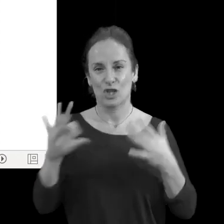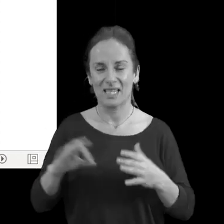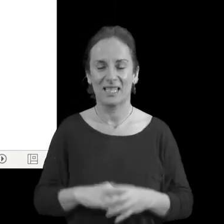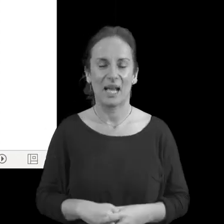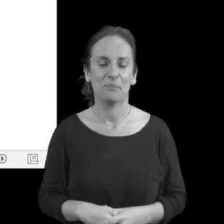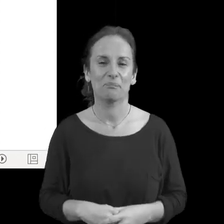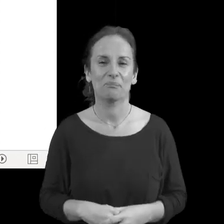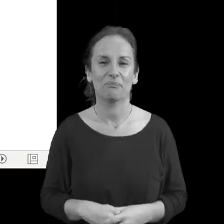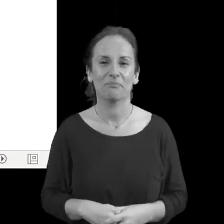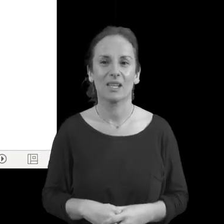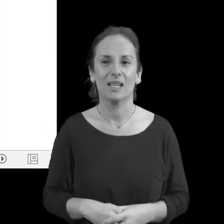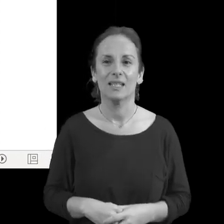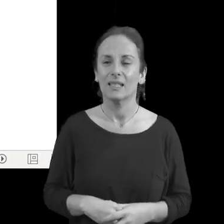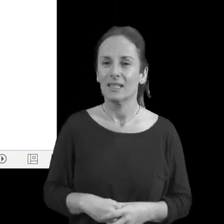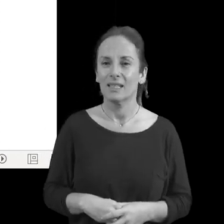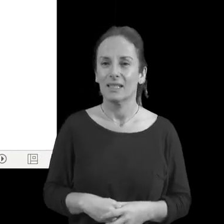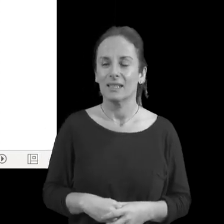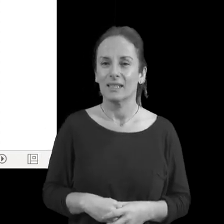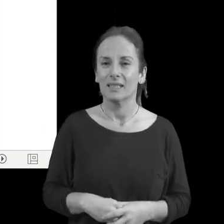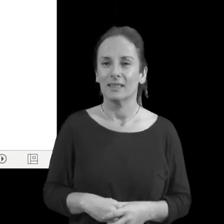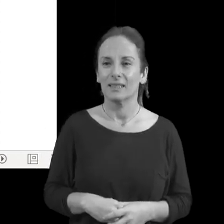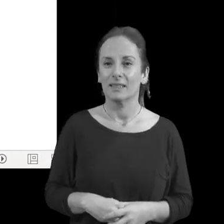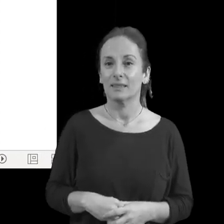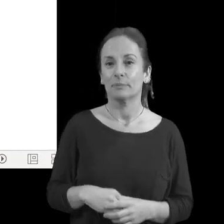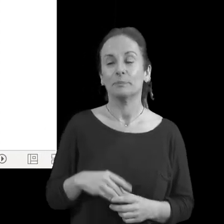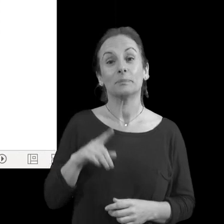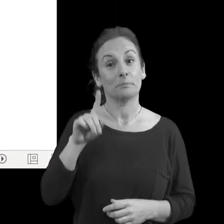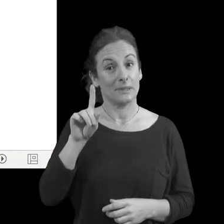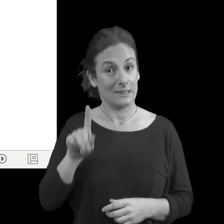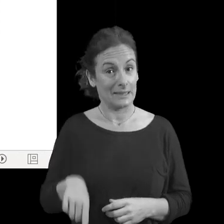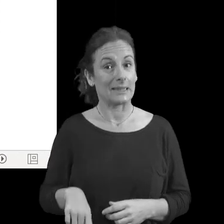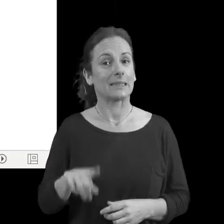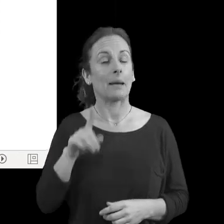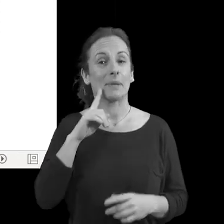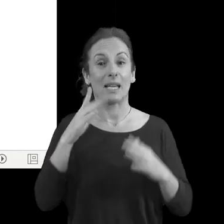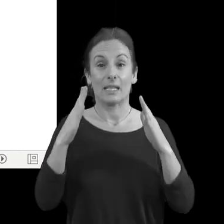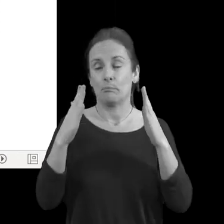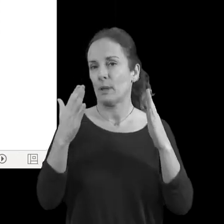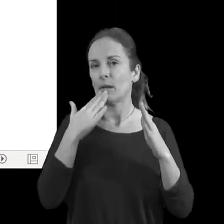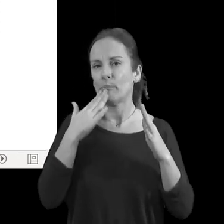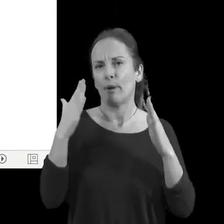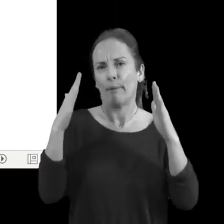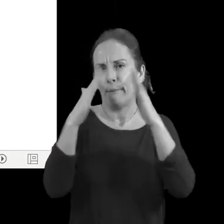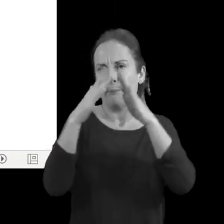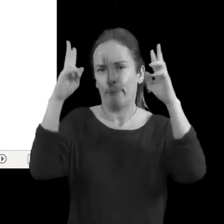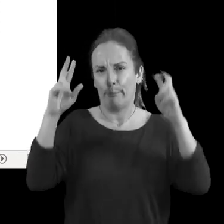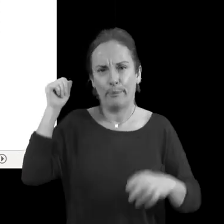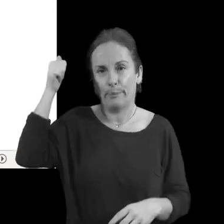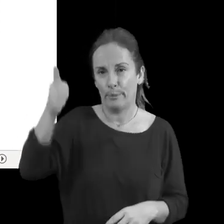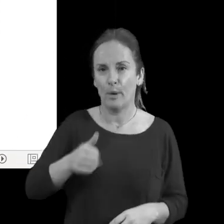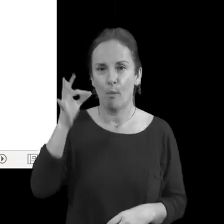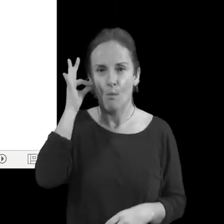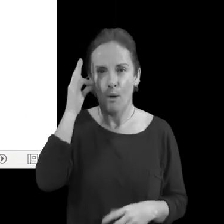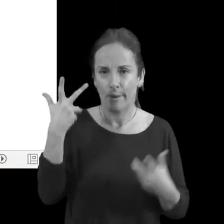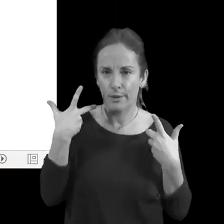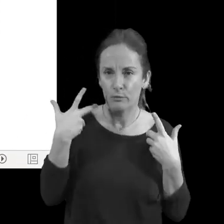otras características, ¿no? Tiene otras implicaciones y tiene otras consecuencias, ¿no? El confinamiento histórico al que se nos ha sometido, este